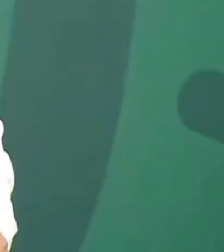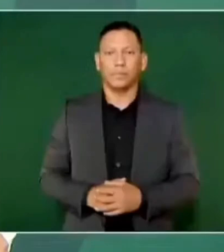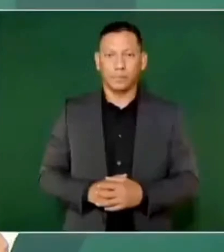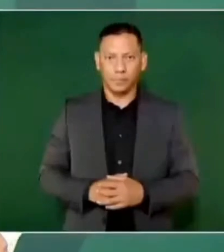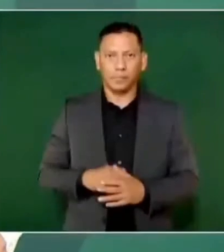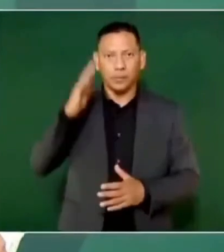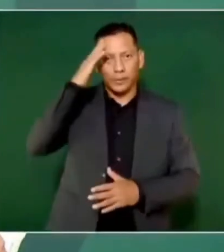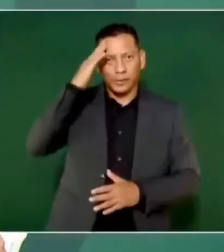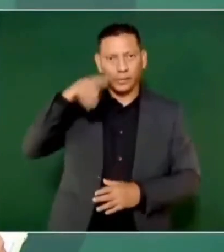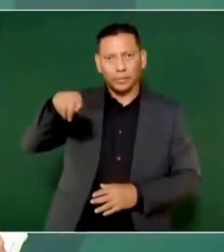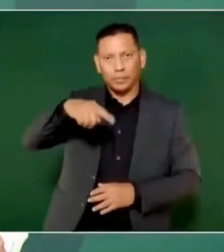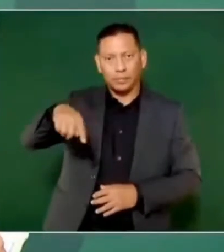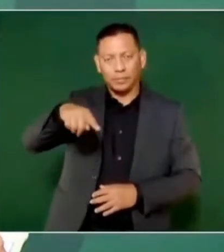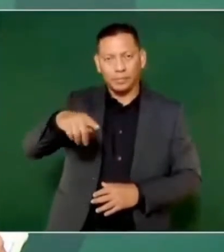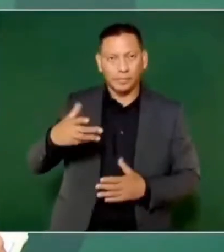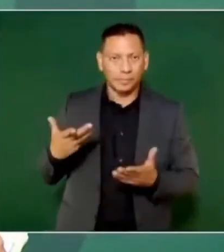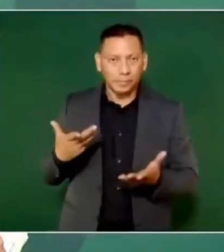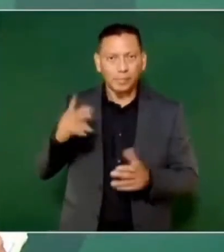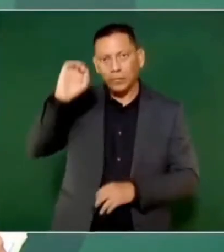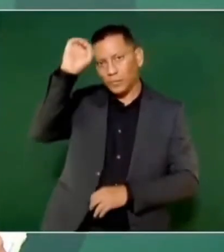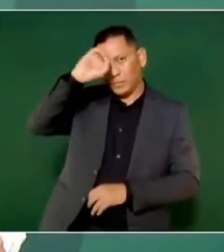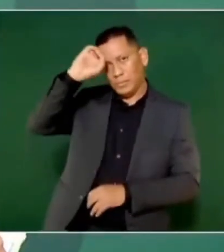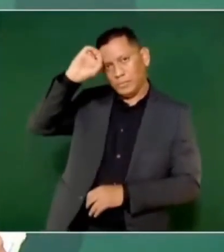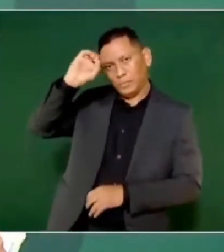líderes de opinión.